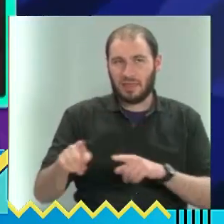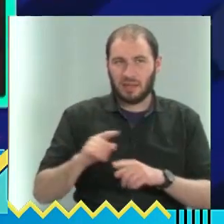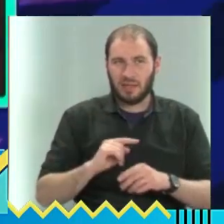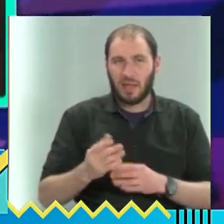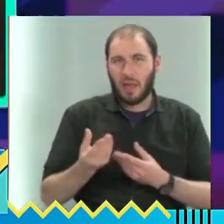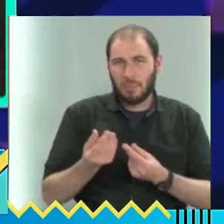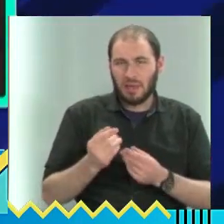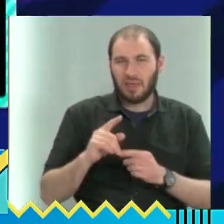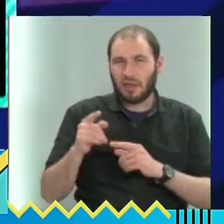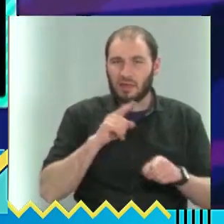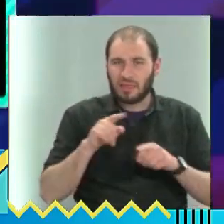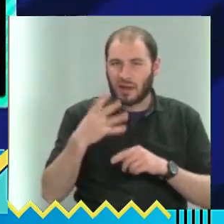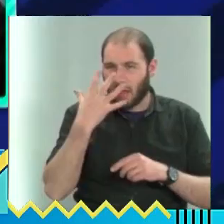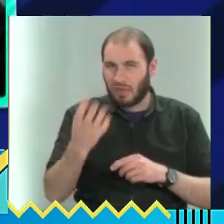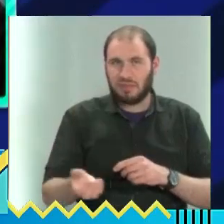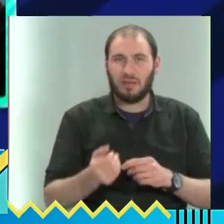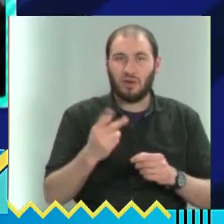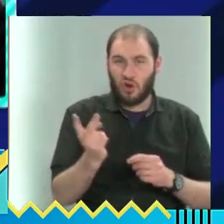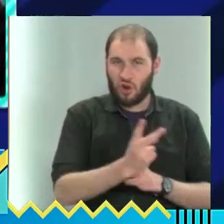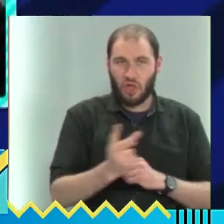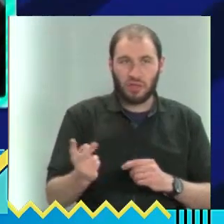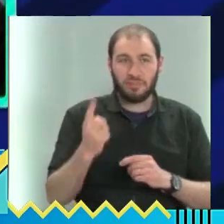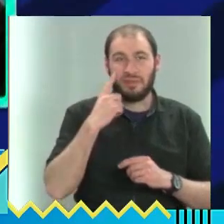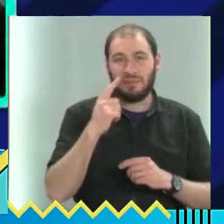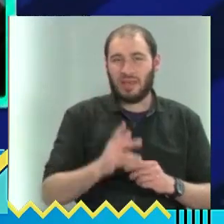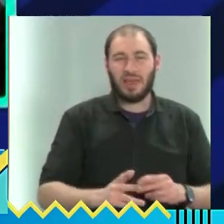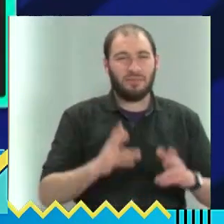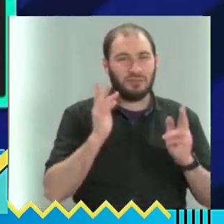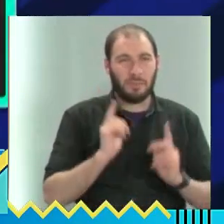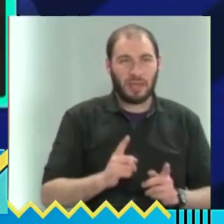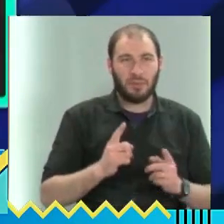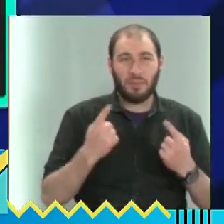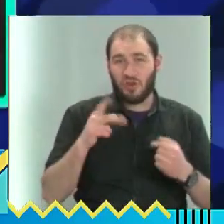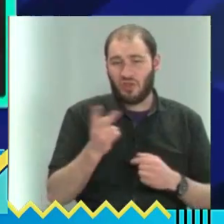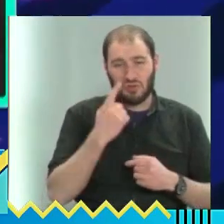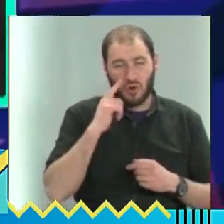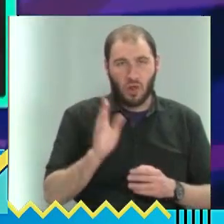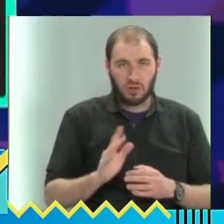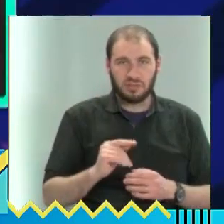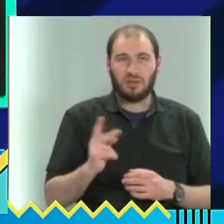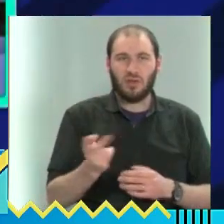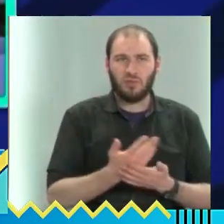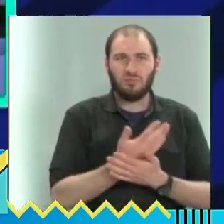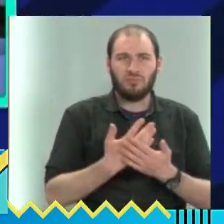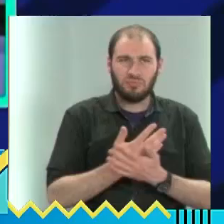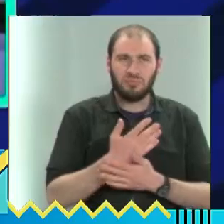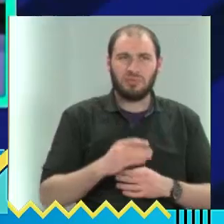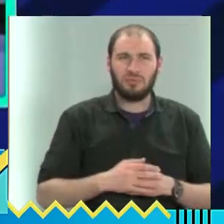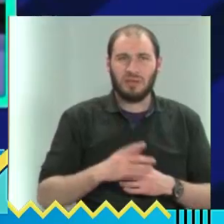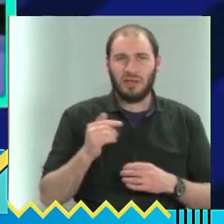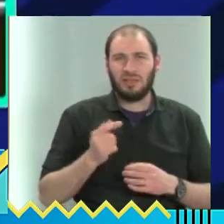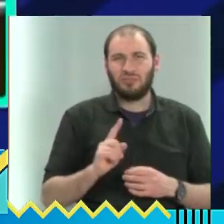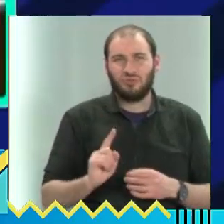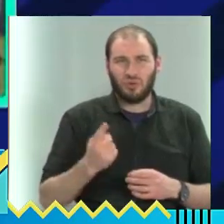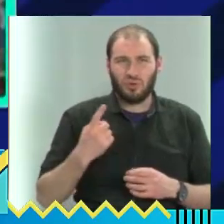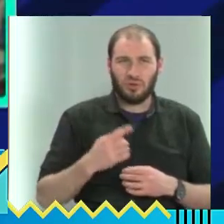fóbico y adicto a internet. Mariana y Martín viven en el mismo vecindario pero no se conocen y ambos sufren una terrible